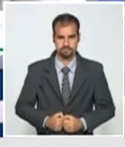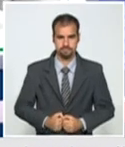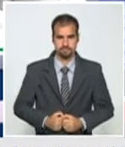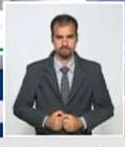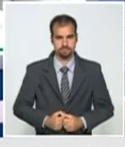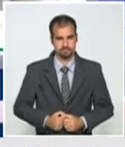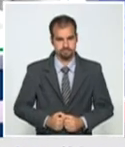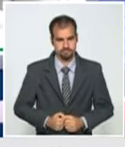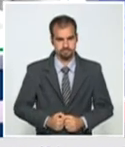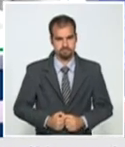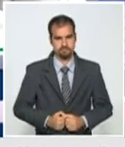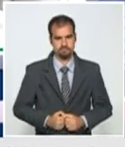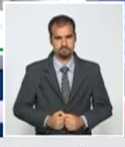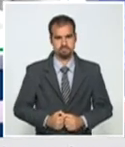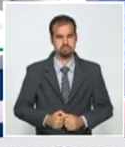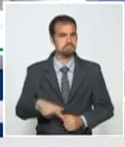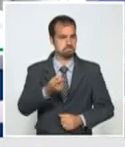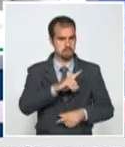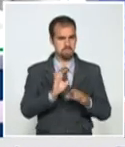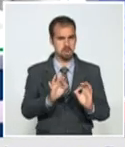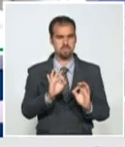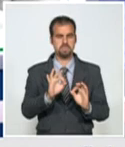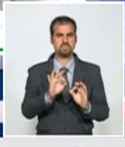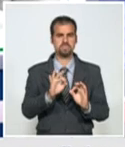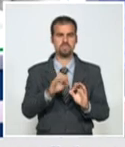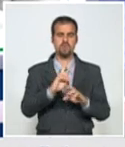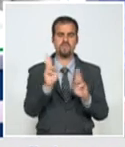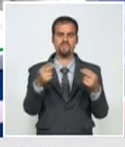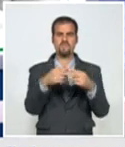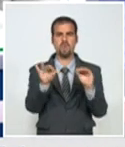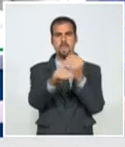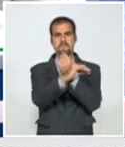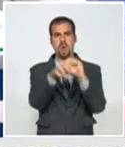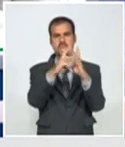Y ayer en sus intervenciones en el foro virtual de Sao